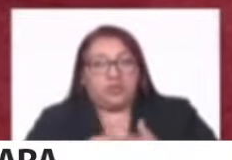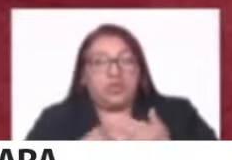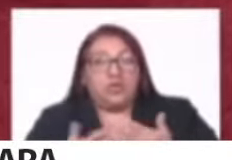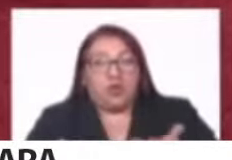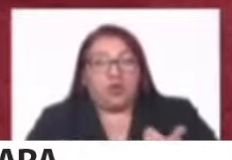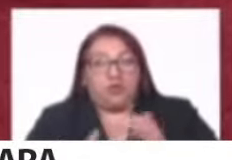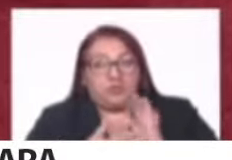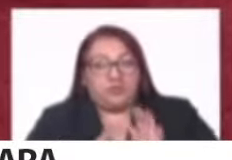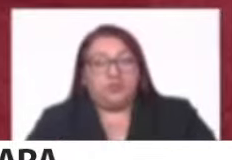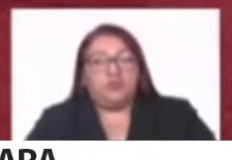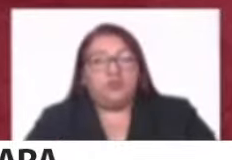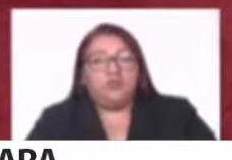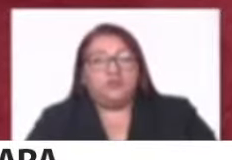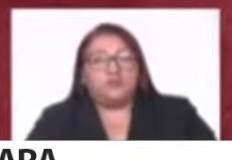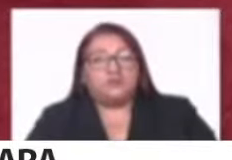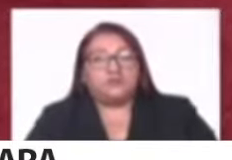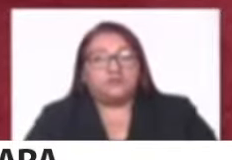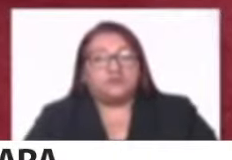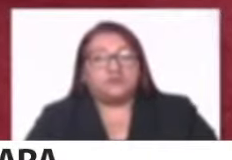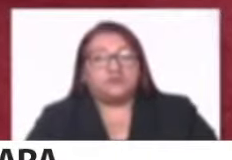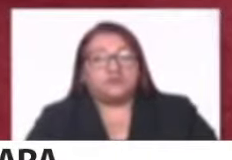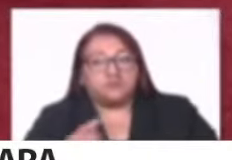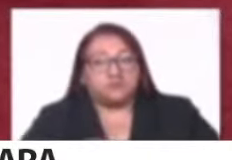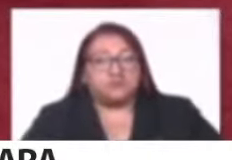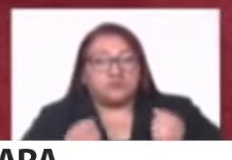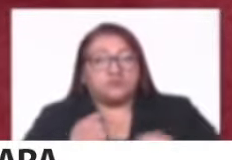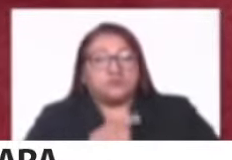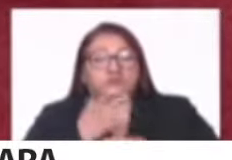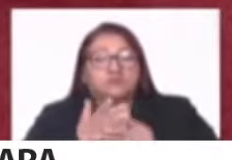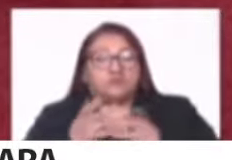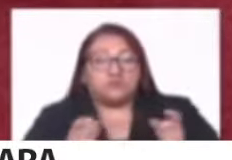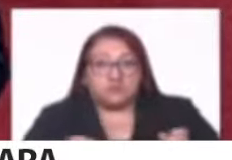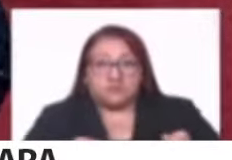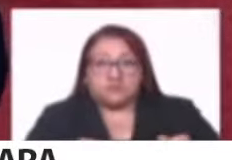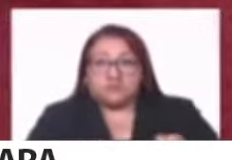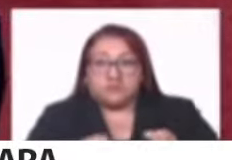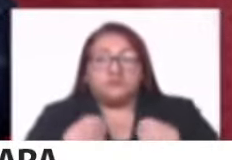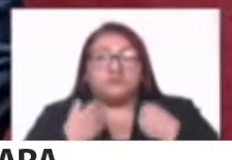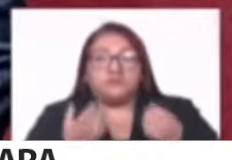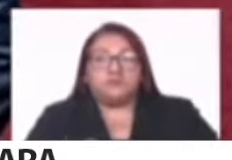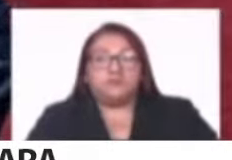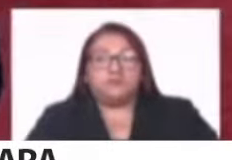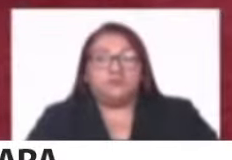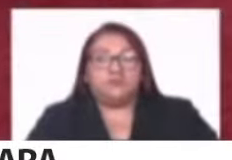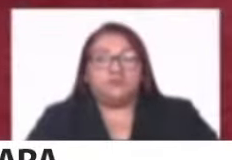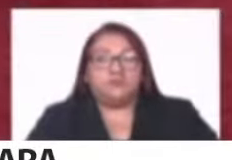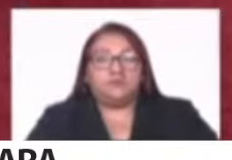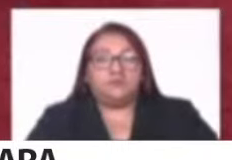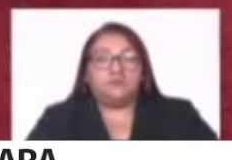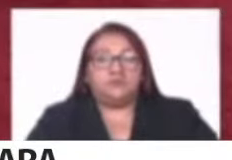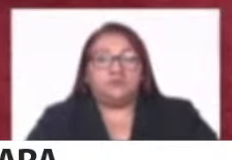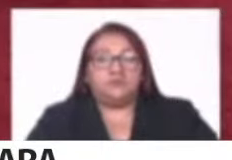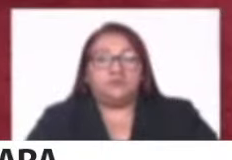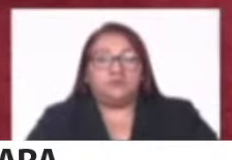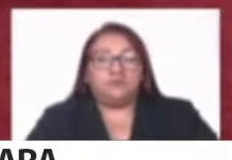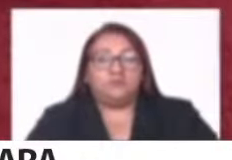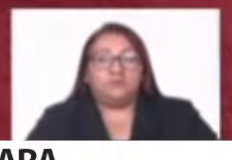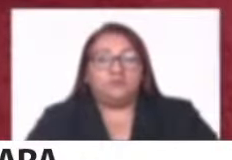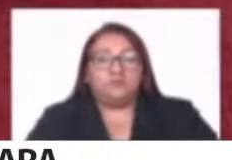venimos a presentar. Para la lucha contra el cáncer se ha destinado de manera inédita